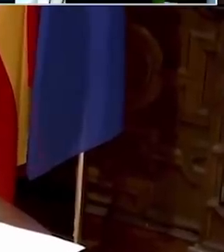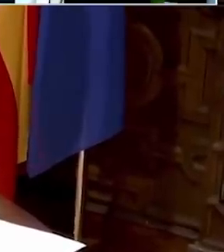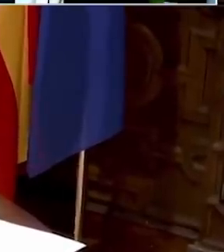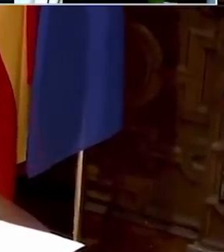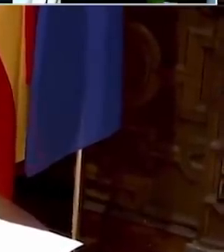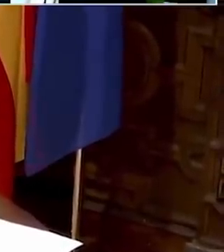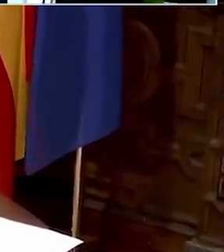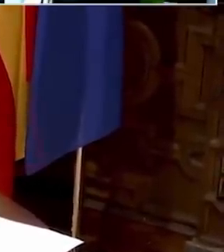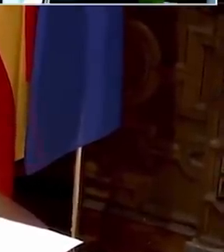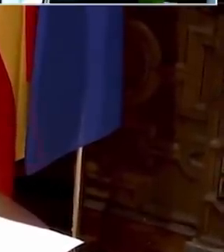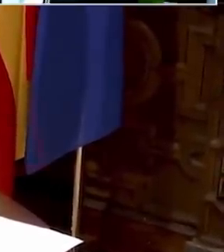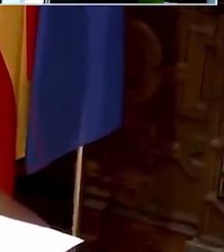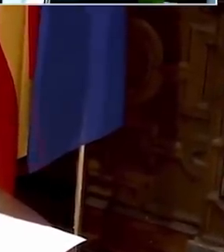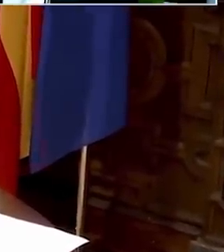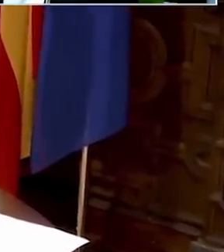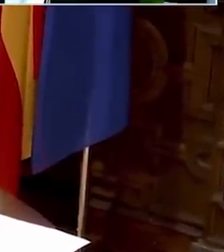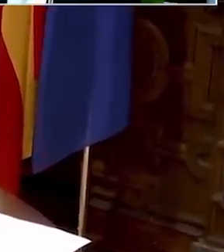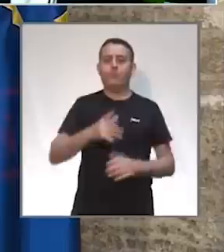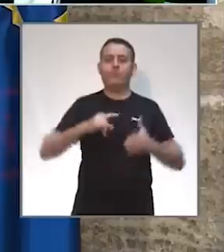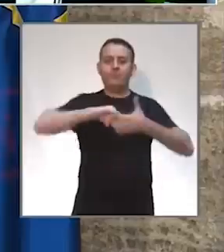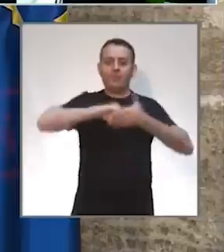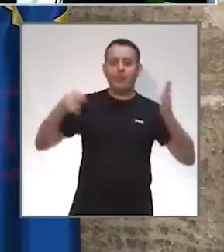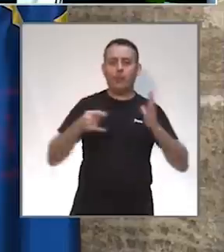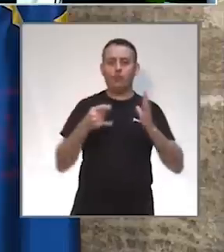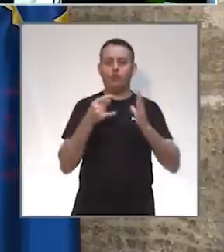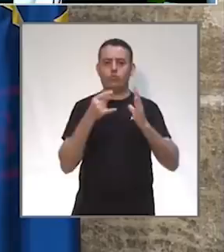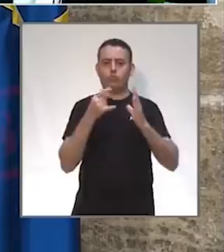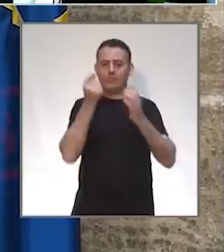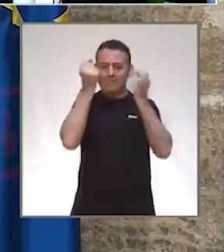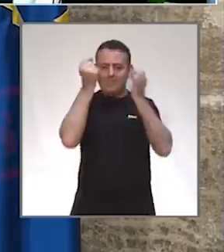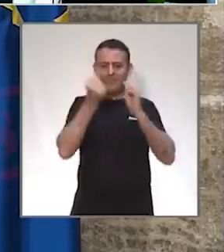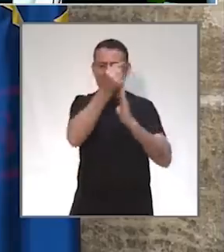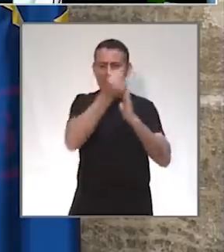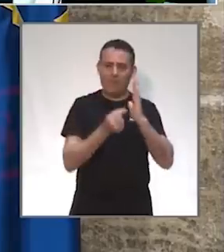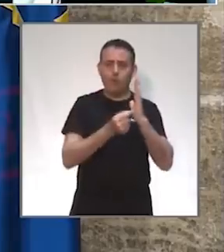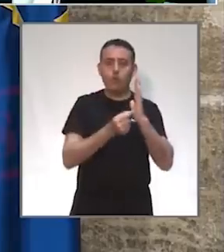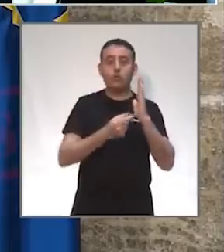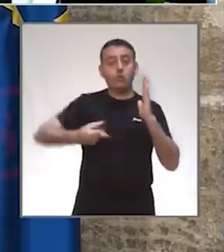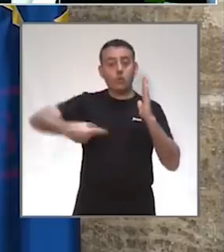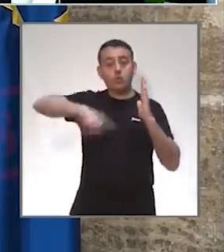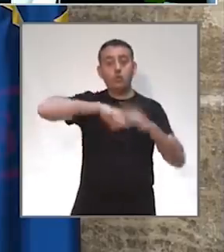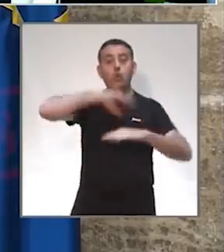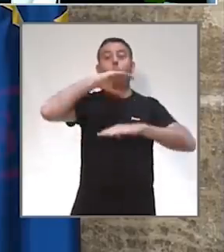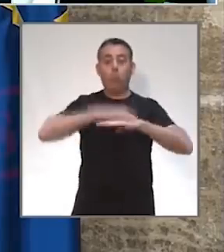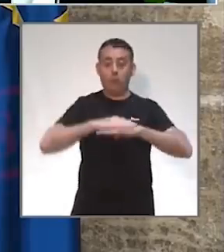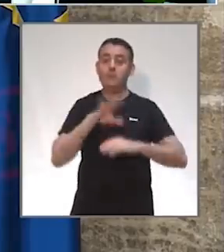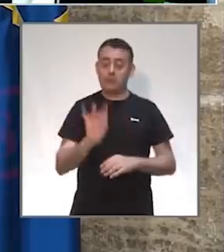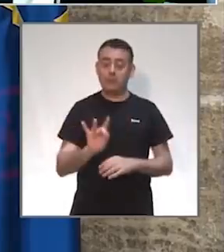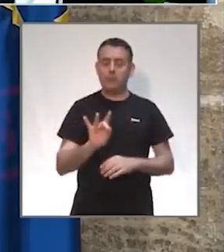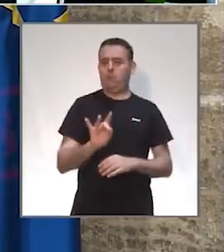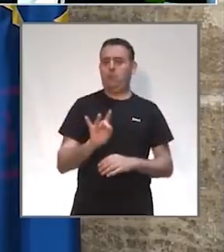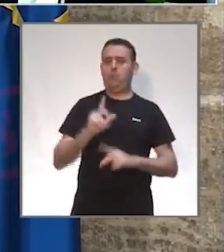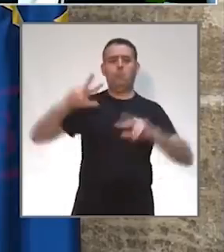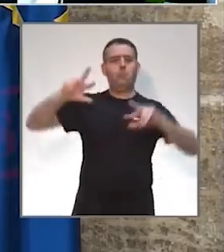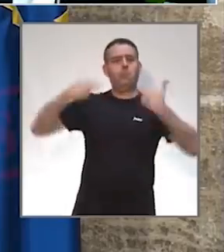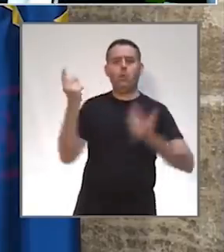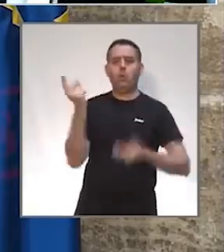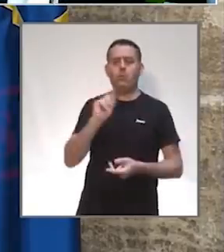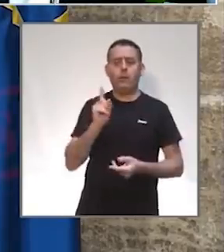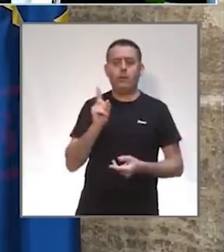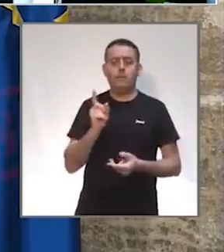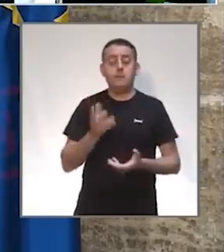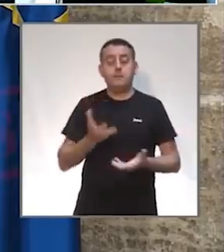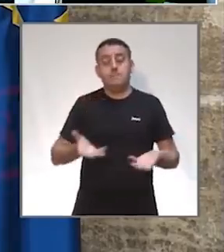problema es no haber hecho PCRs, no haber hecho PCRs cuando les hemos pedido desde todas las partes en el